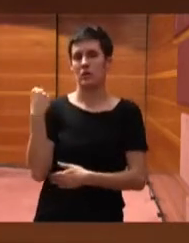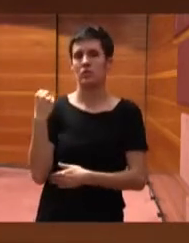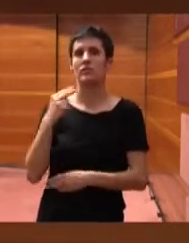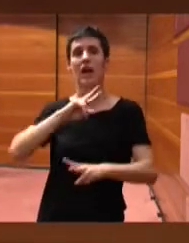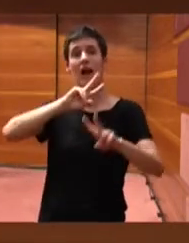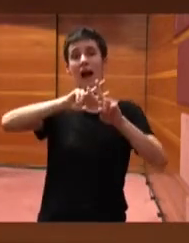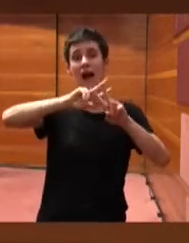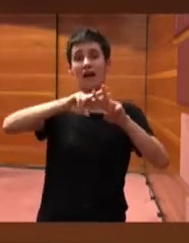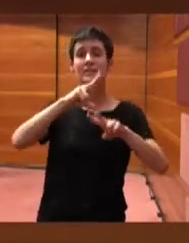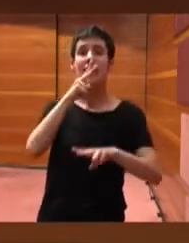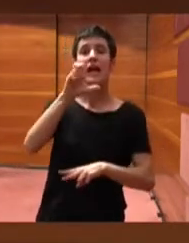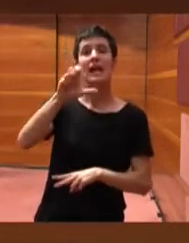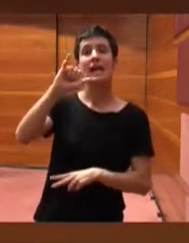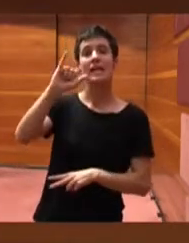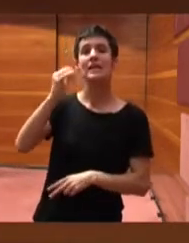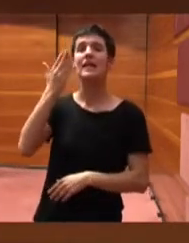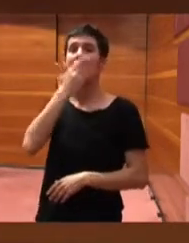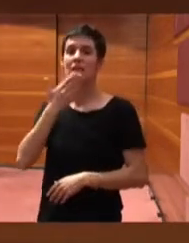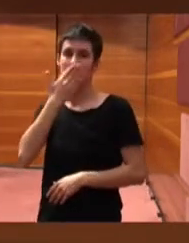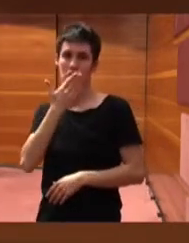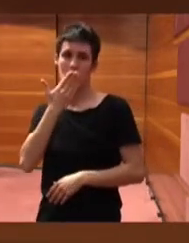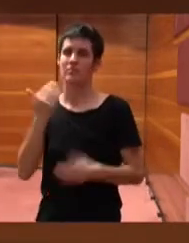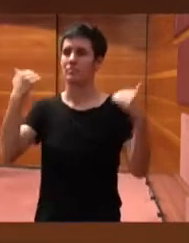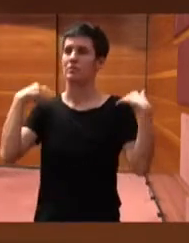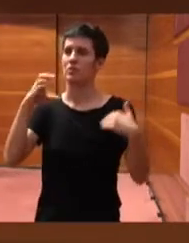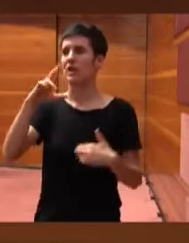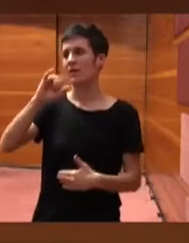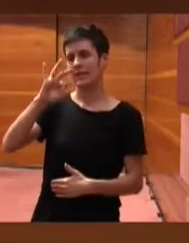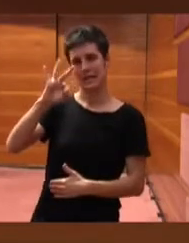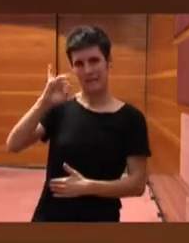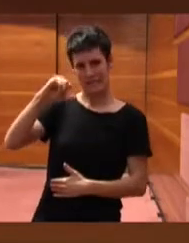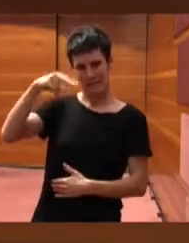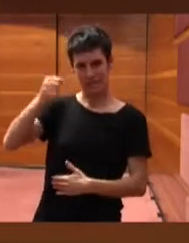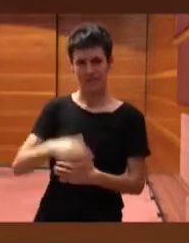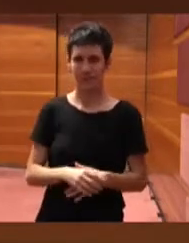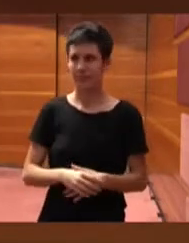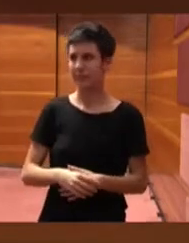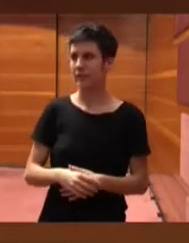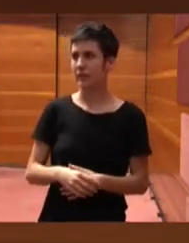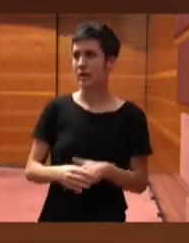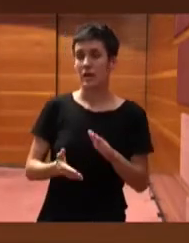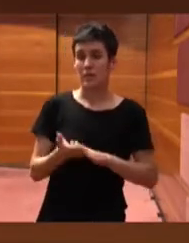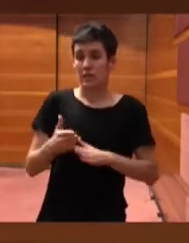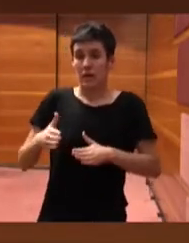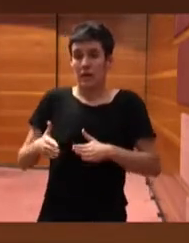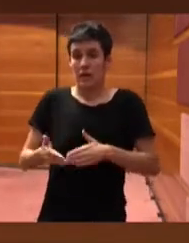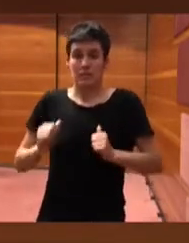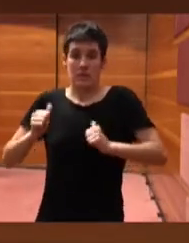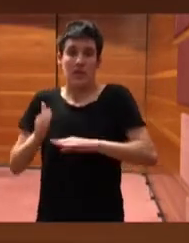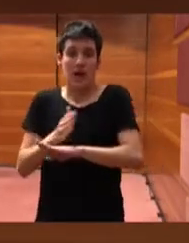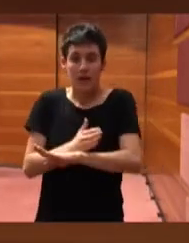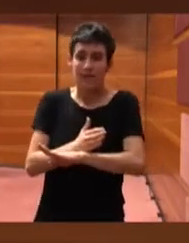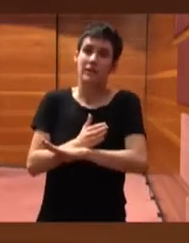hashtag #EIEscola. Lo está haciendo Cristina, y ahí la veo tuiteando. Azkenik, hasi baino lehen,